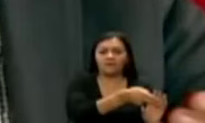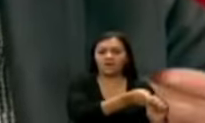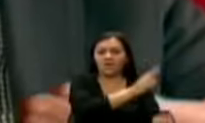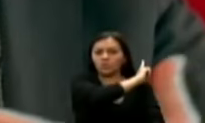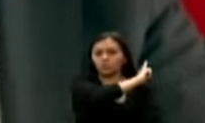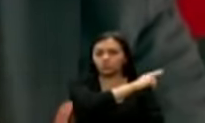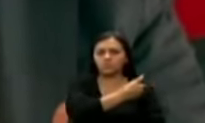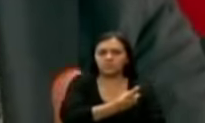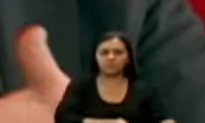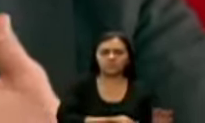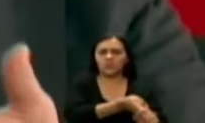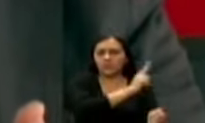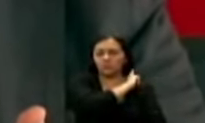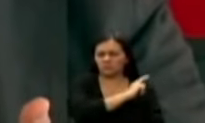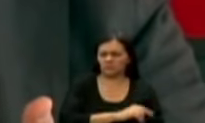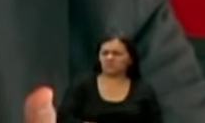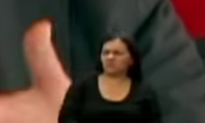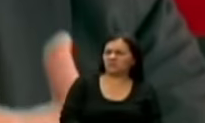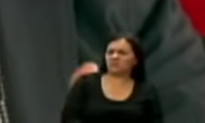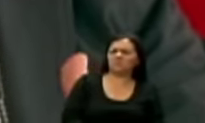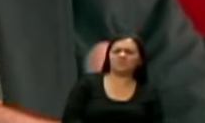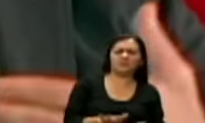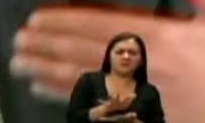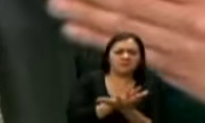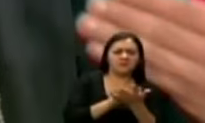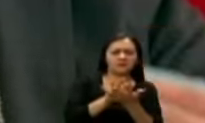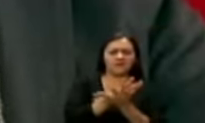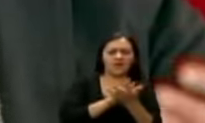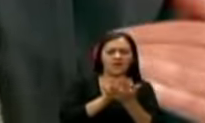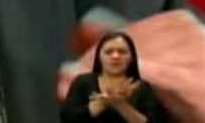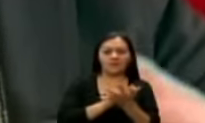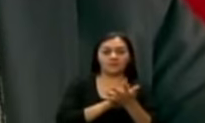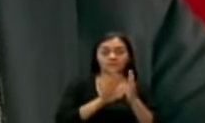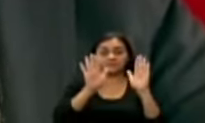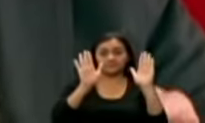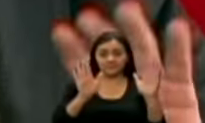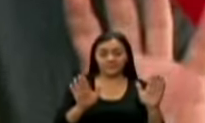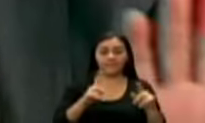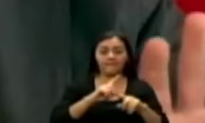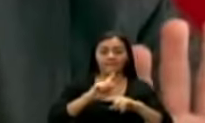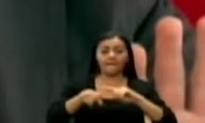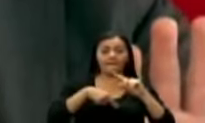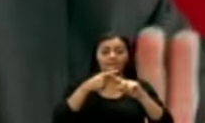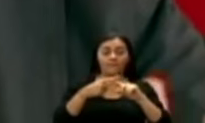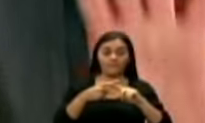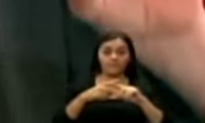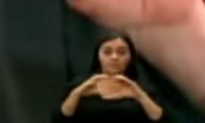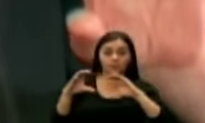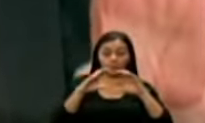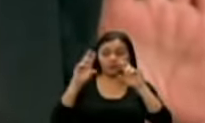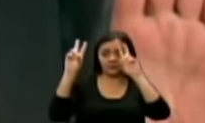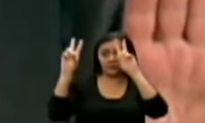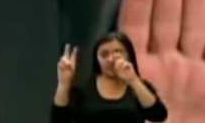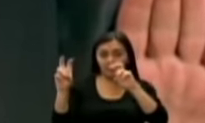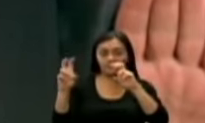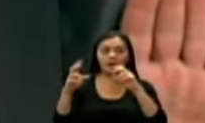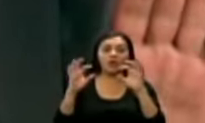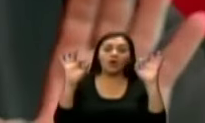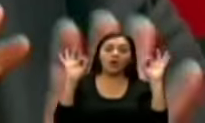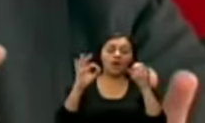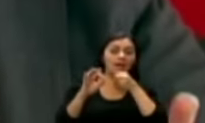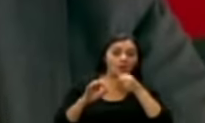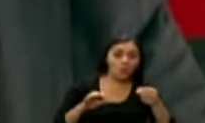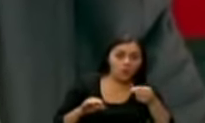ir. Acá hay una combinación entre la instalación mediática de determinados temas, por ejemplo,